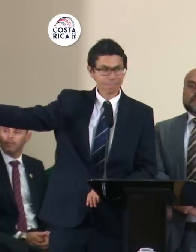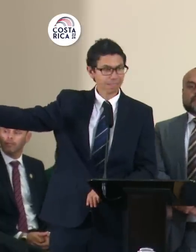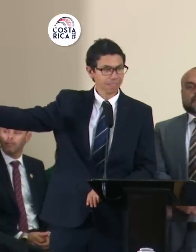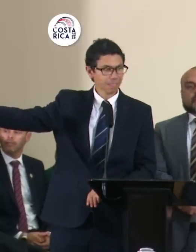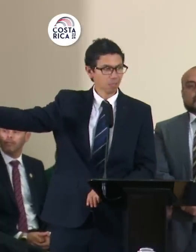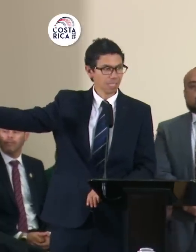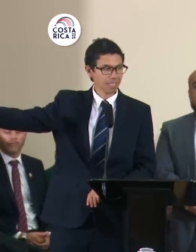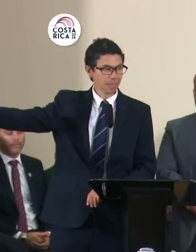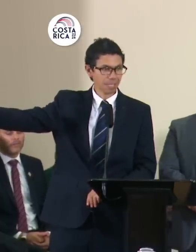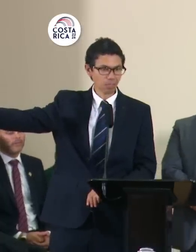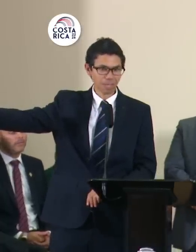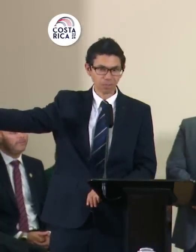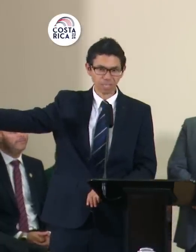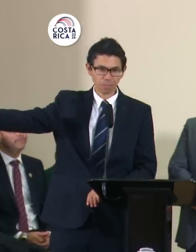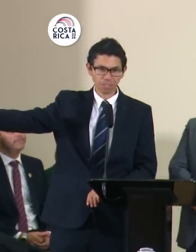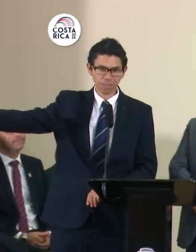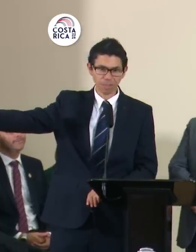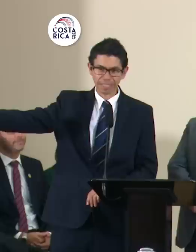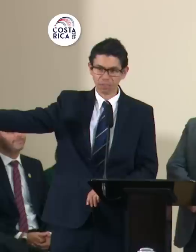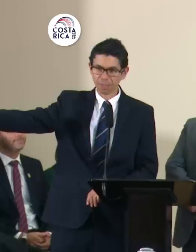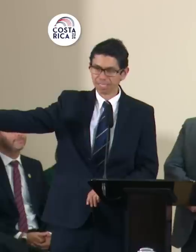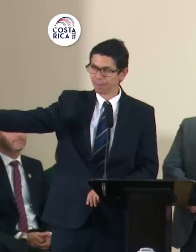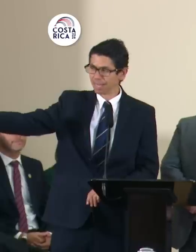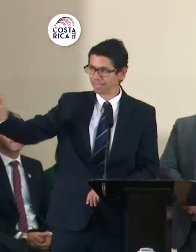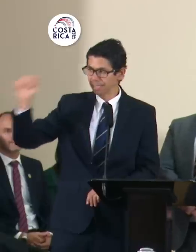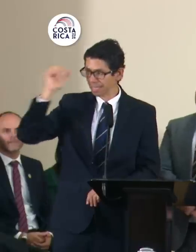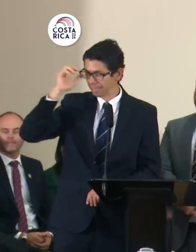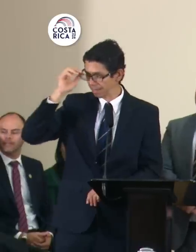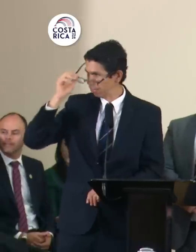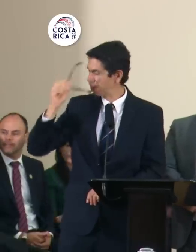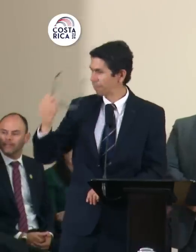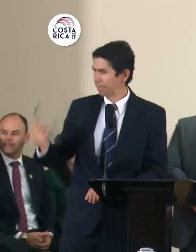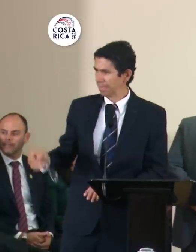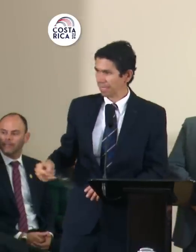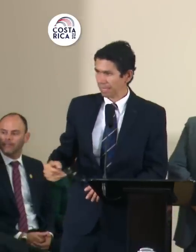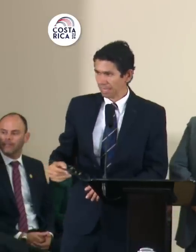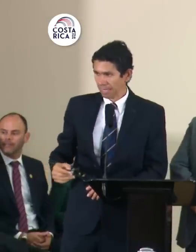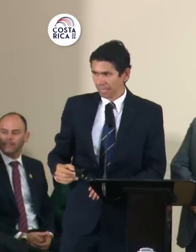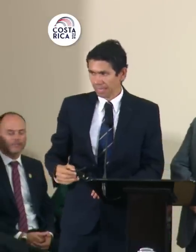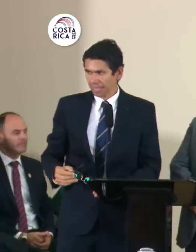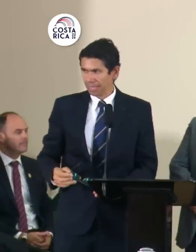parecen hormigas. Un deslizamiento mayor que posiblemente nos va a llevar hasta el día sábado.